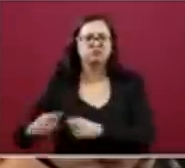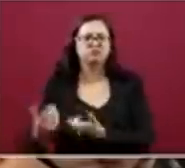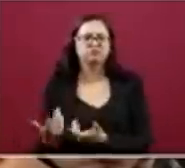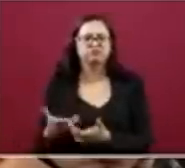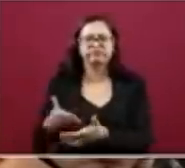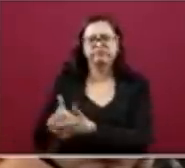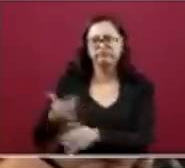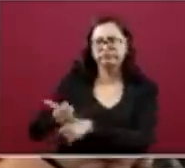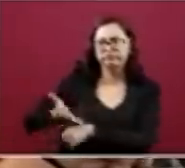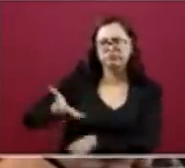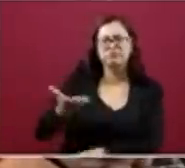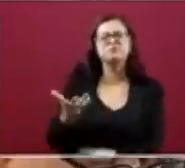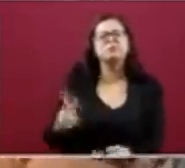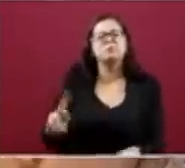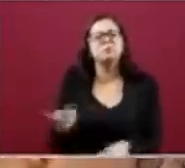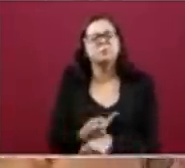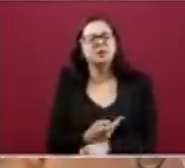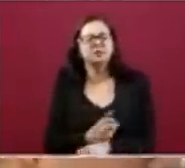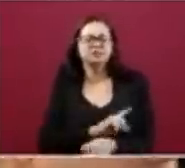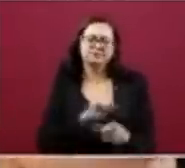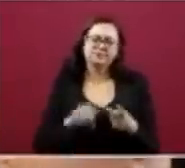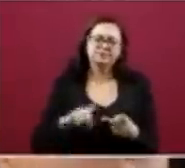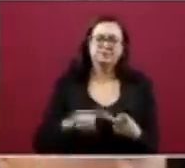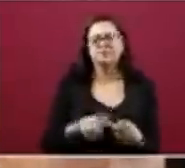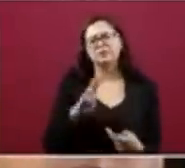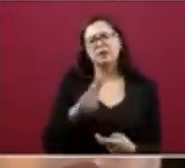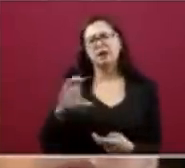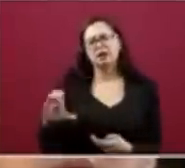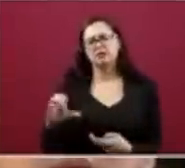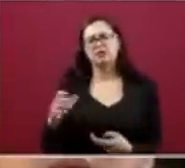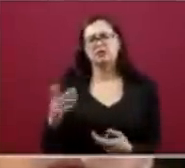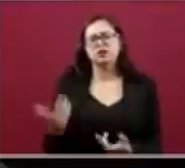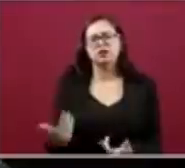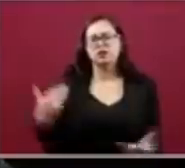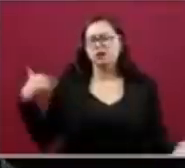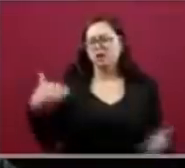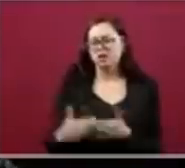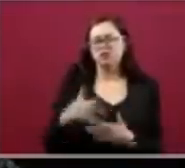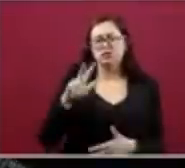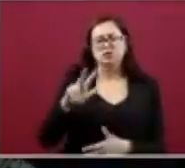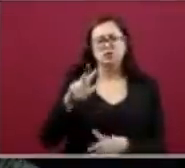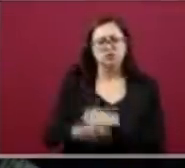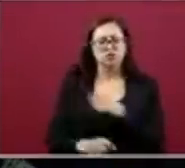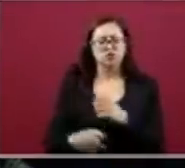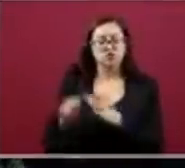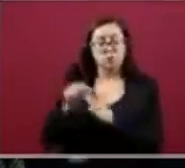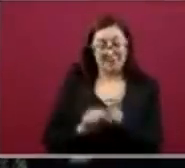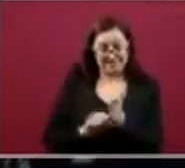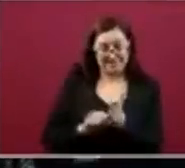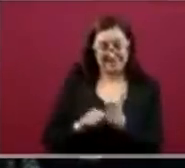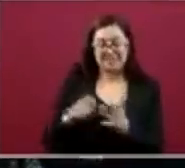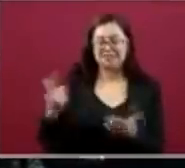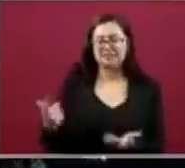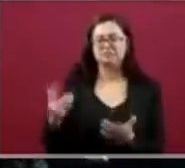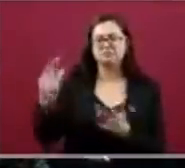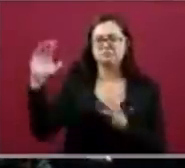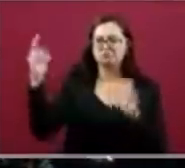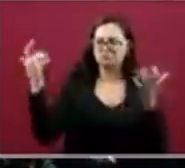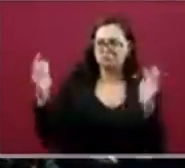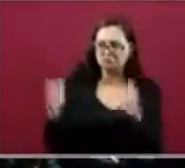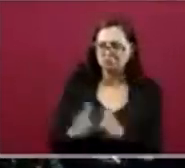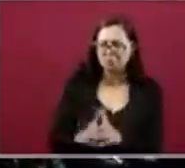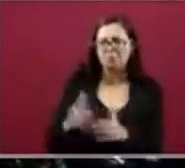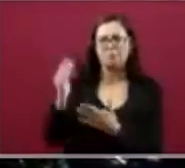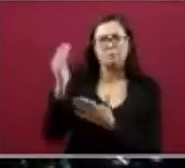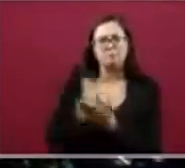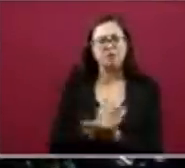bueno, una pregunta de Baja California. Por primera vez en los últimos 18 meses bajó la reducción, se redujo los homicidios